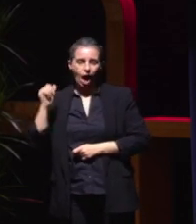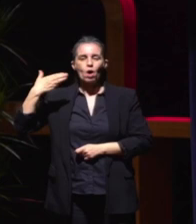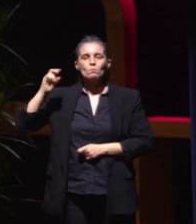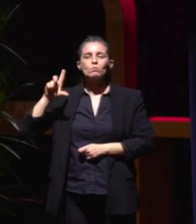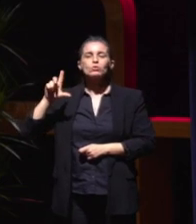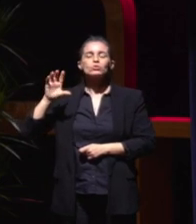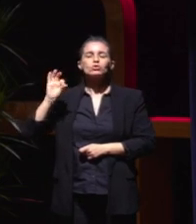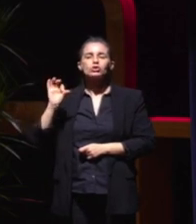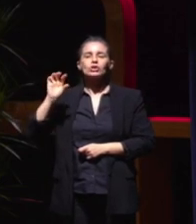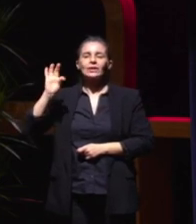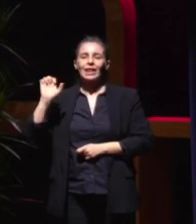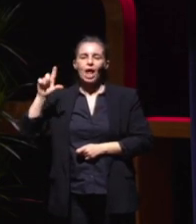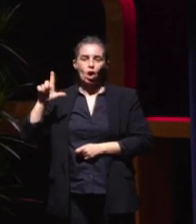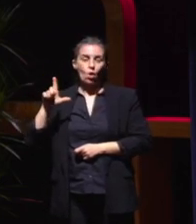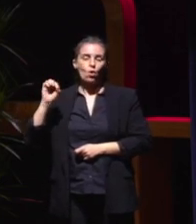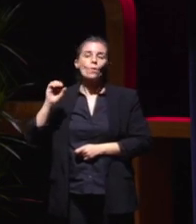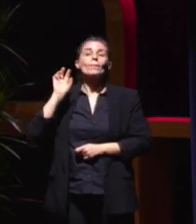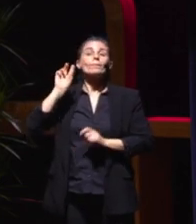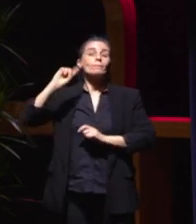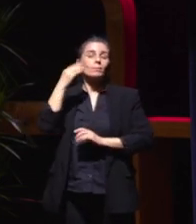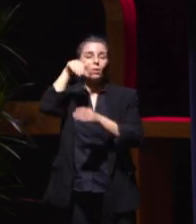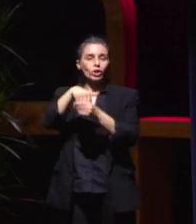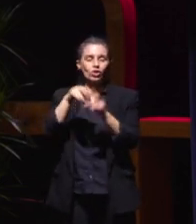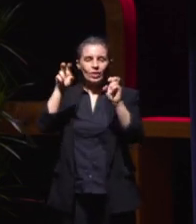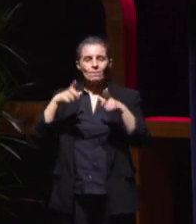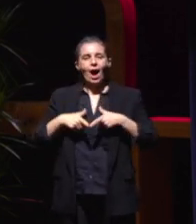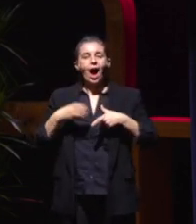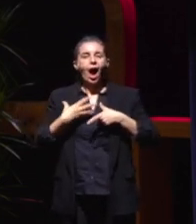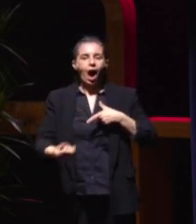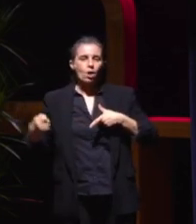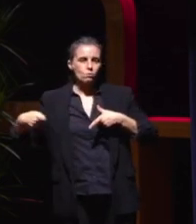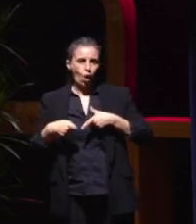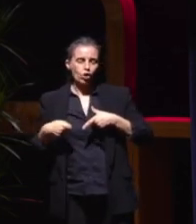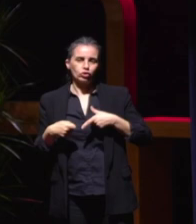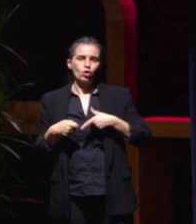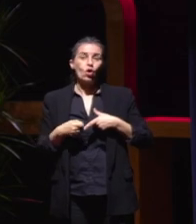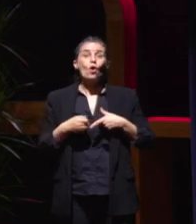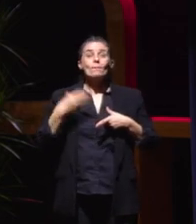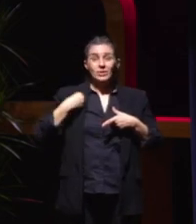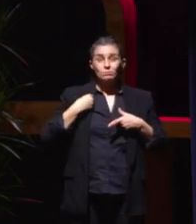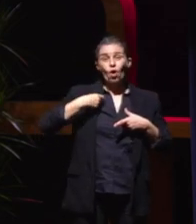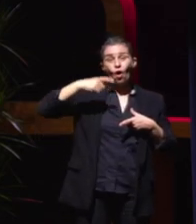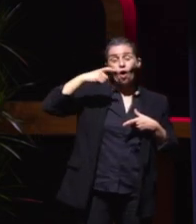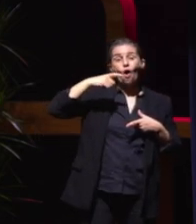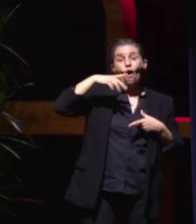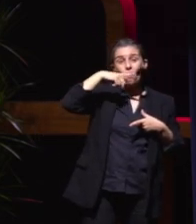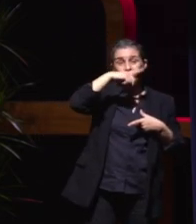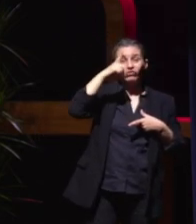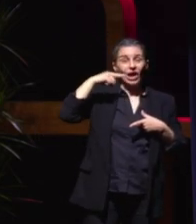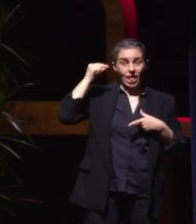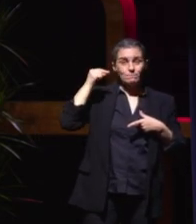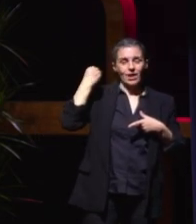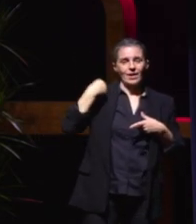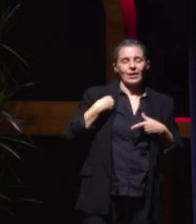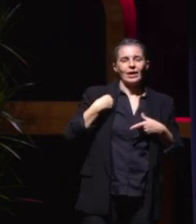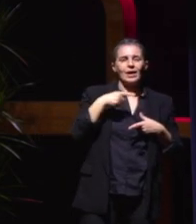de la primera votación del aborto con Felipe González Felipe González no se presentó no se presentó y dijo Joel astitis Cómo se